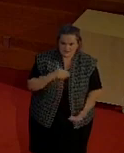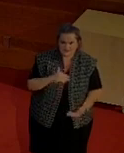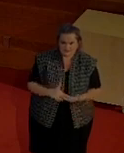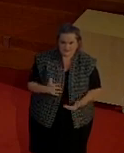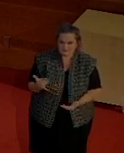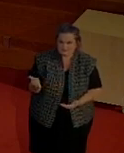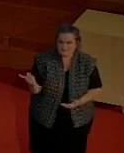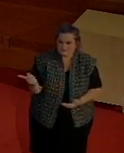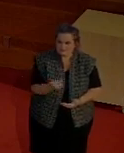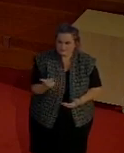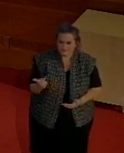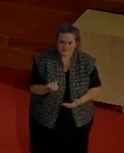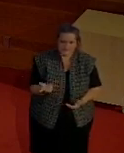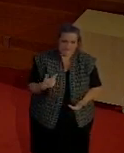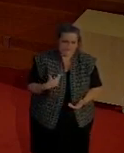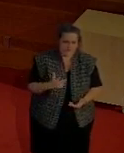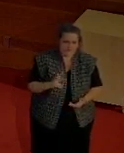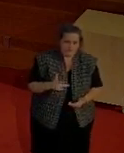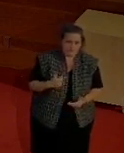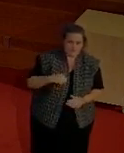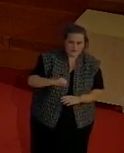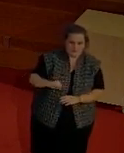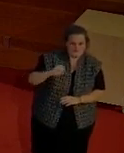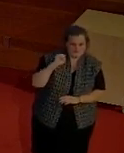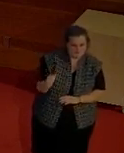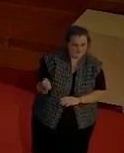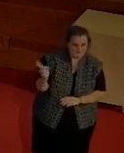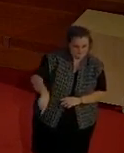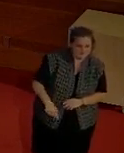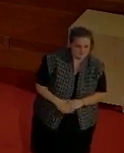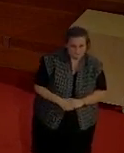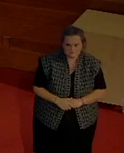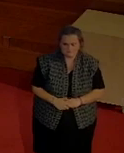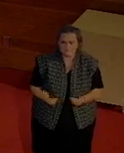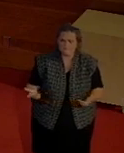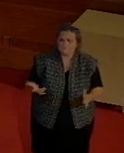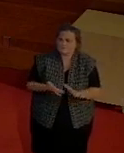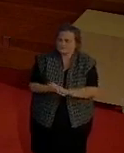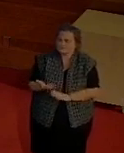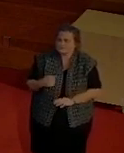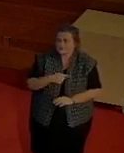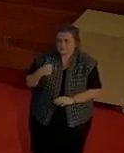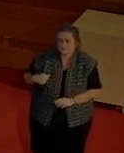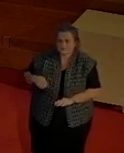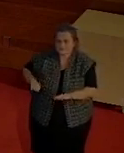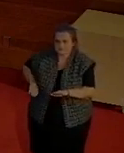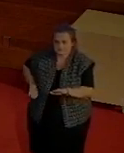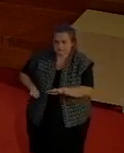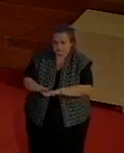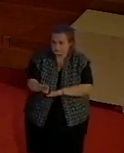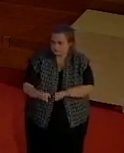suficiente para morir má matando si decidieran hacerlo por tanto también en ese terreno china Está avanzando de forma